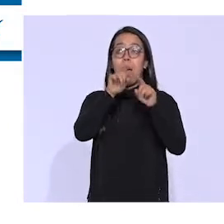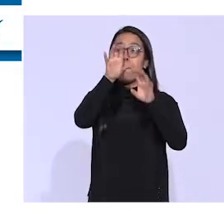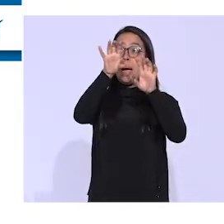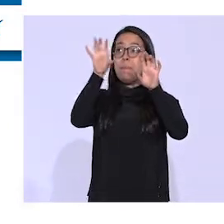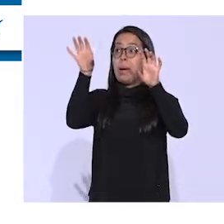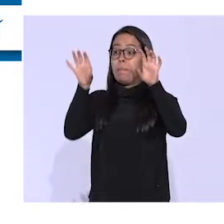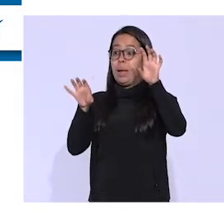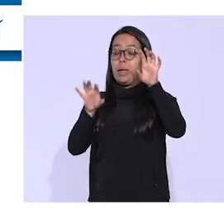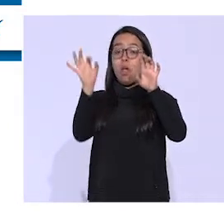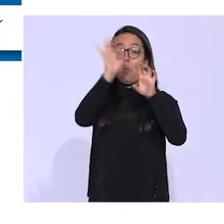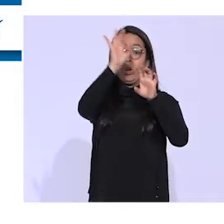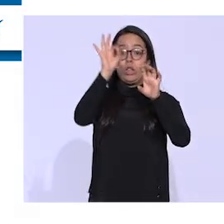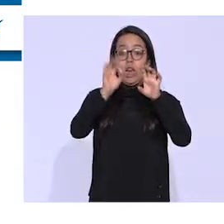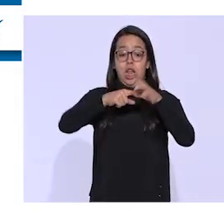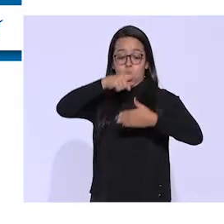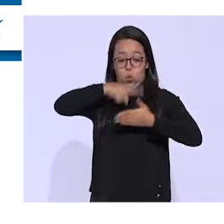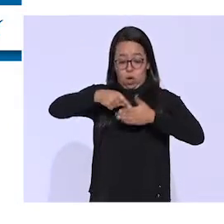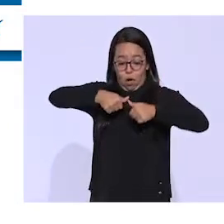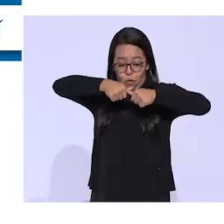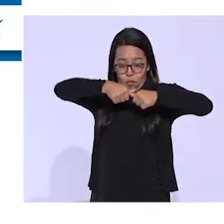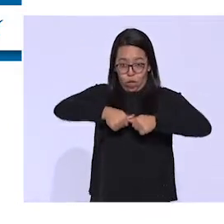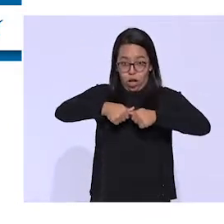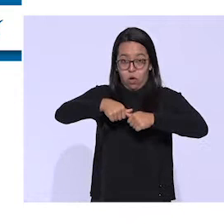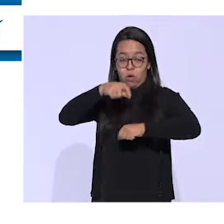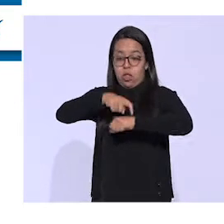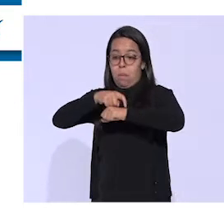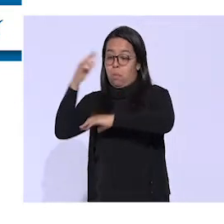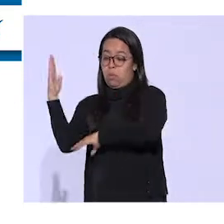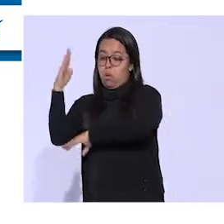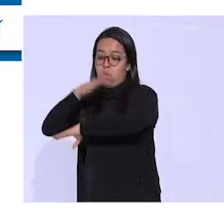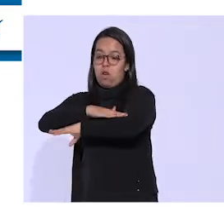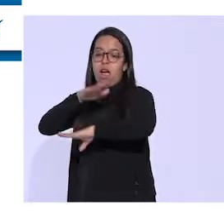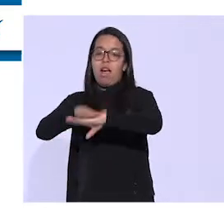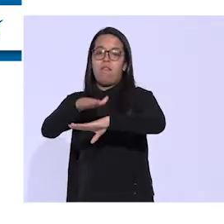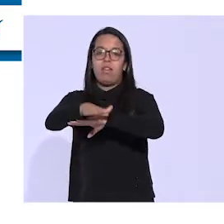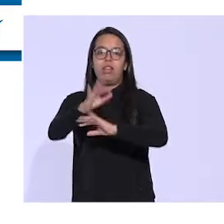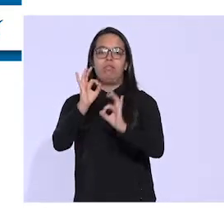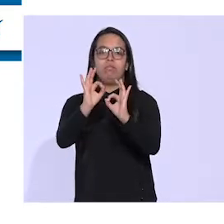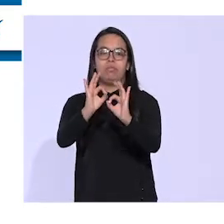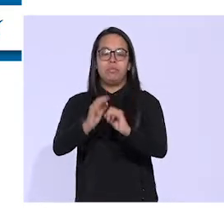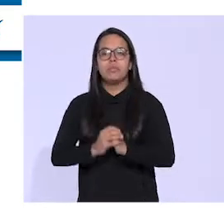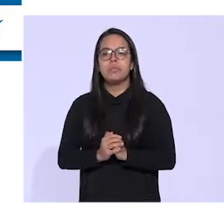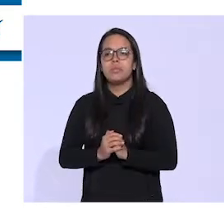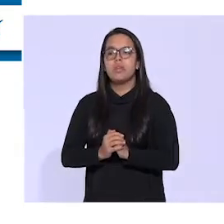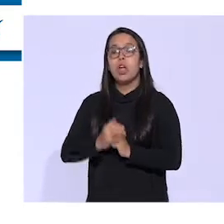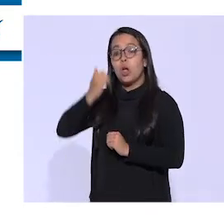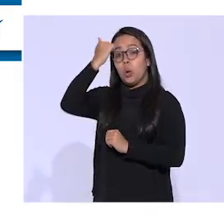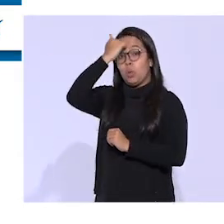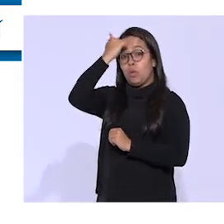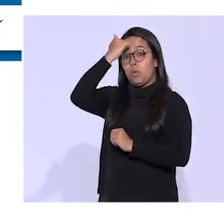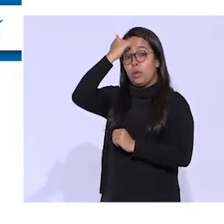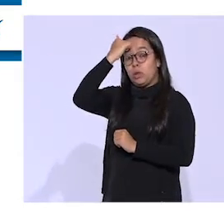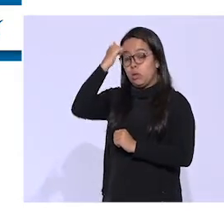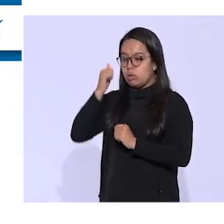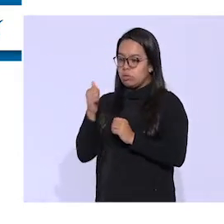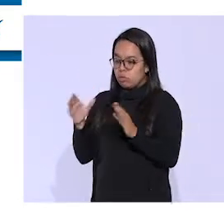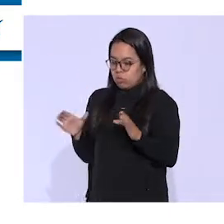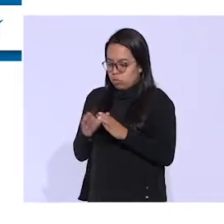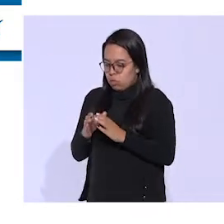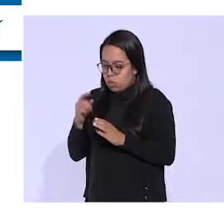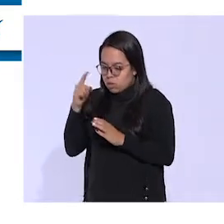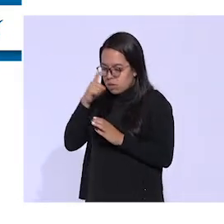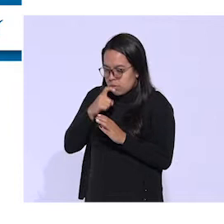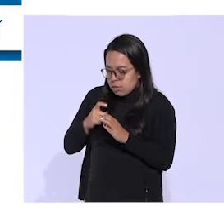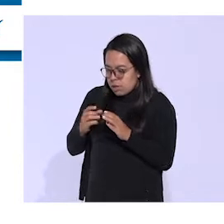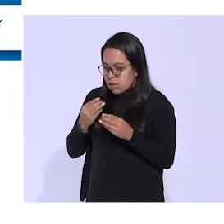porcentaje de contratos permanentes y a tiempo completo obtienen mejores resultados. Los profesores incluidos en este estudio se sienten más